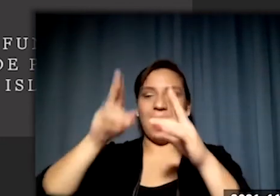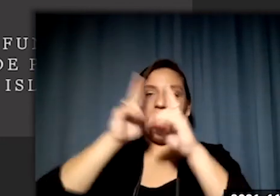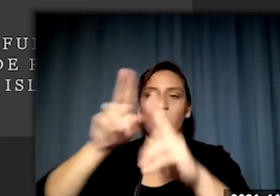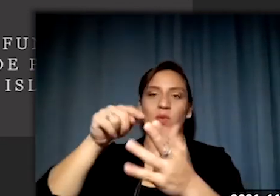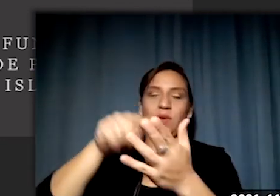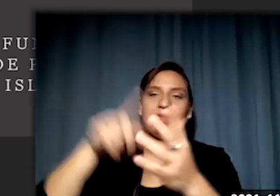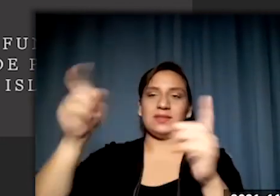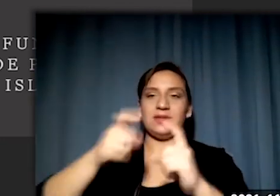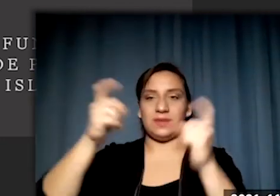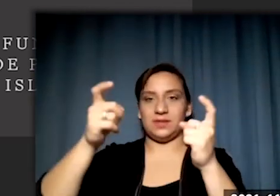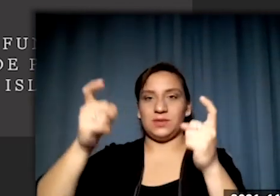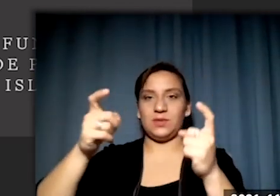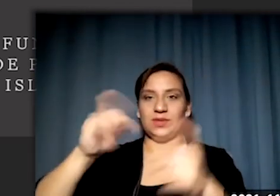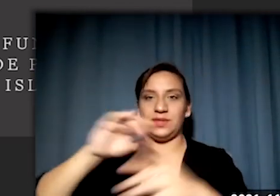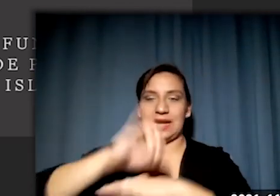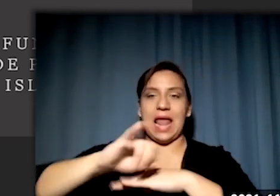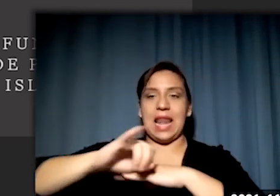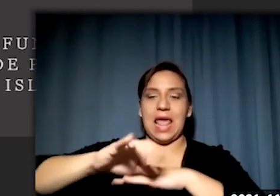en esta presentación.